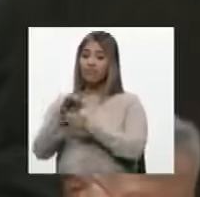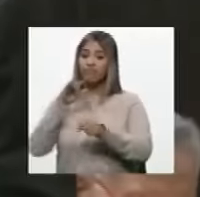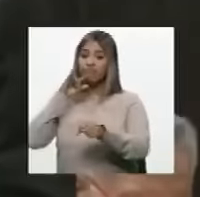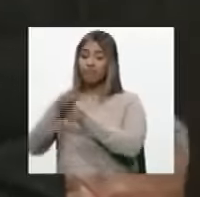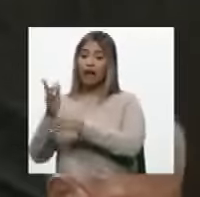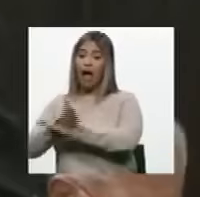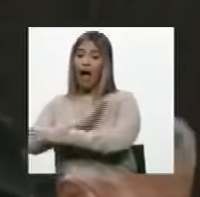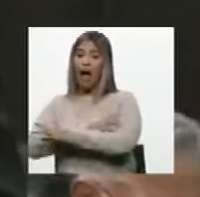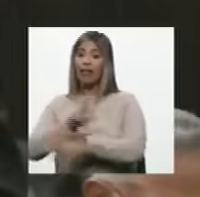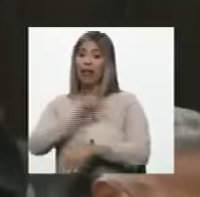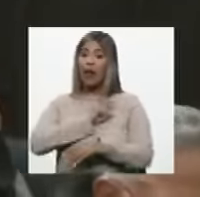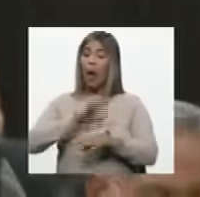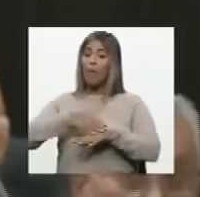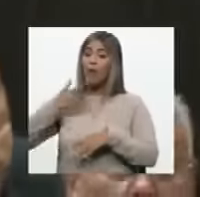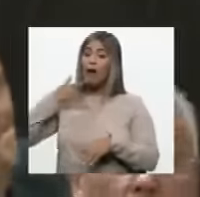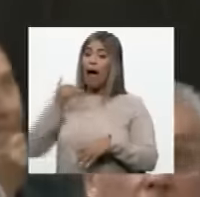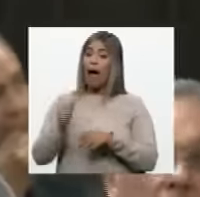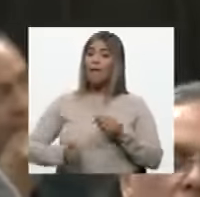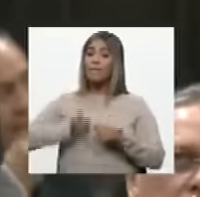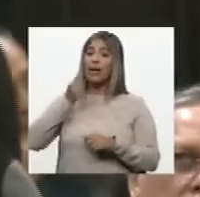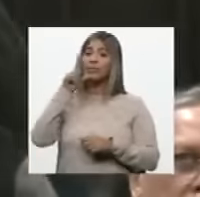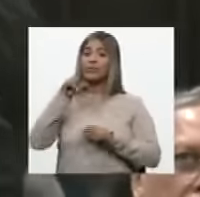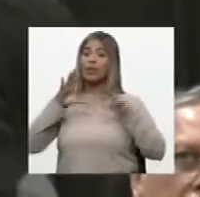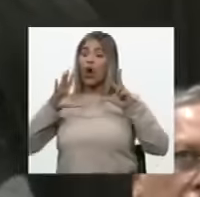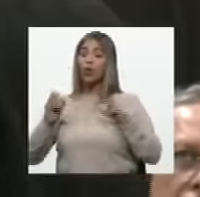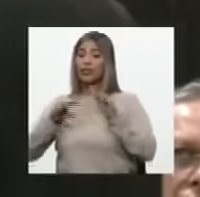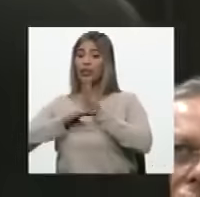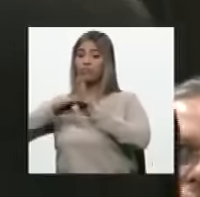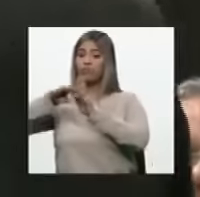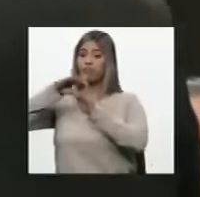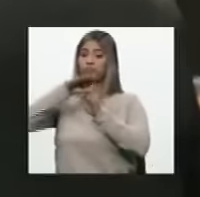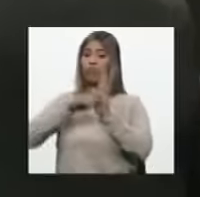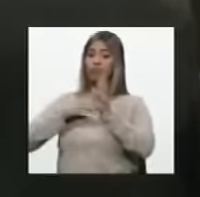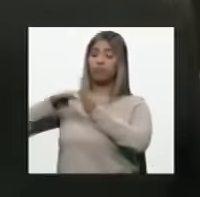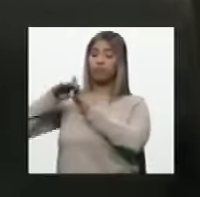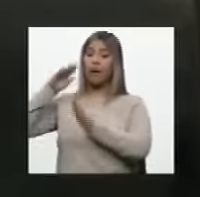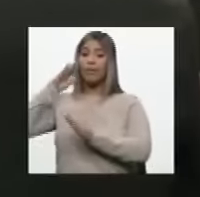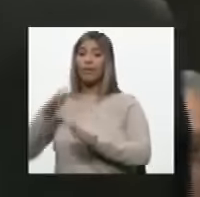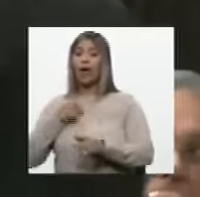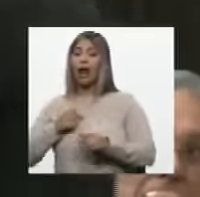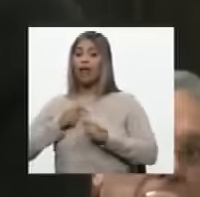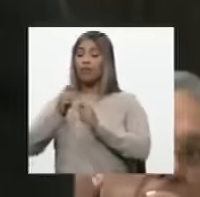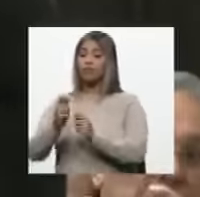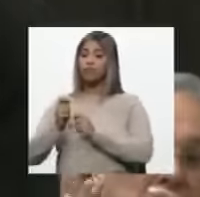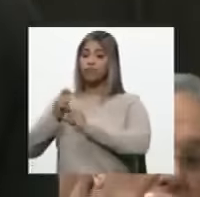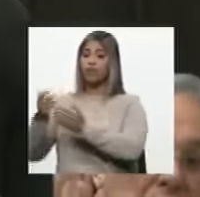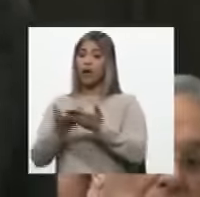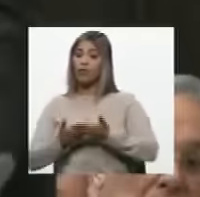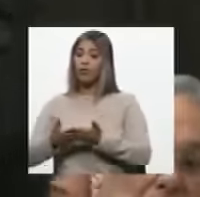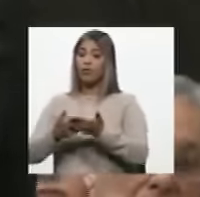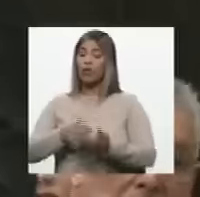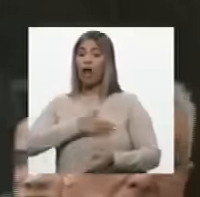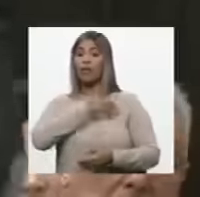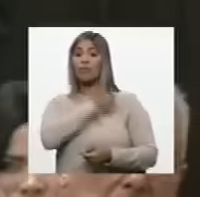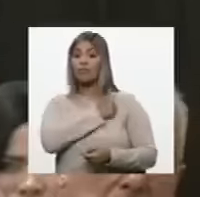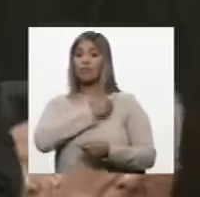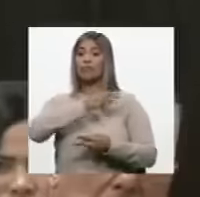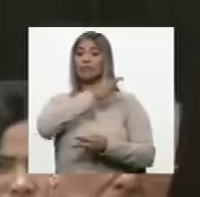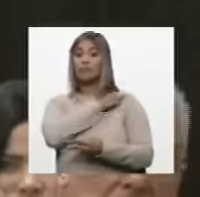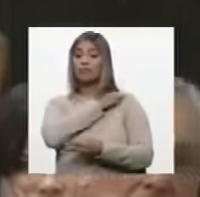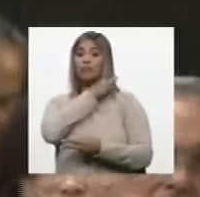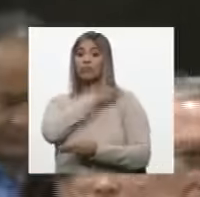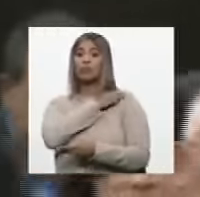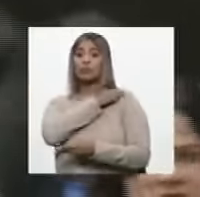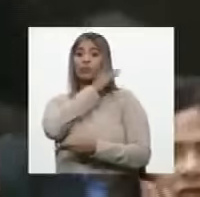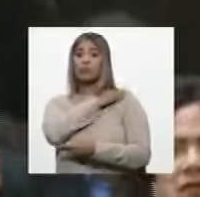antes de enero porque van a haber más de 180 censos militares de gente que pusimos a estudiar, tenientes coroneles, mayores,